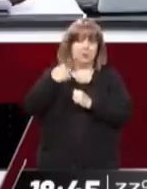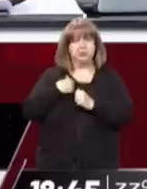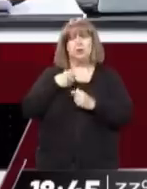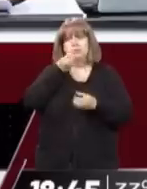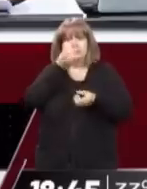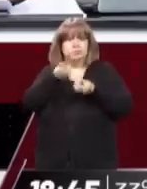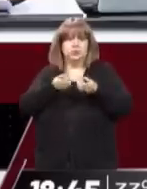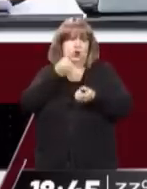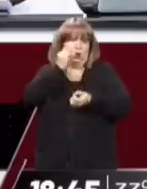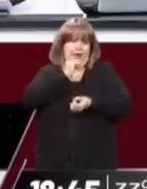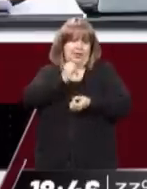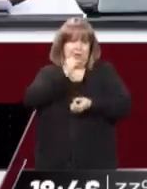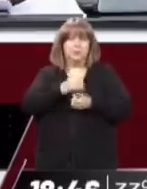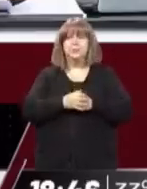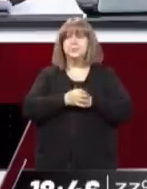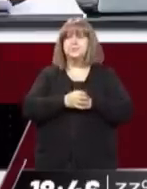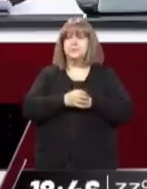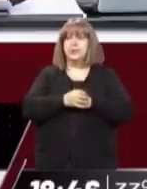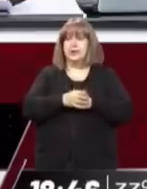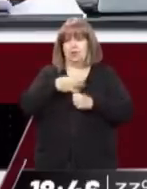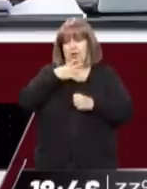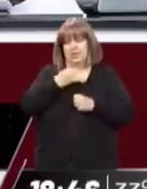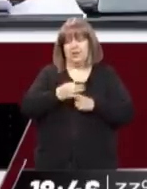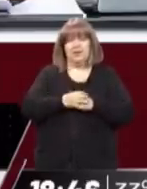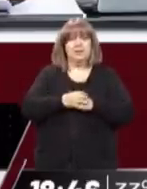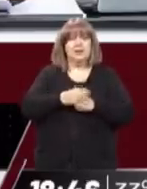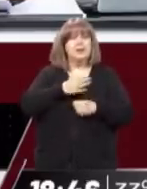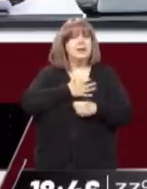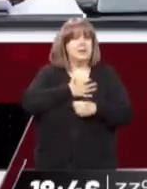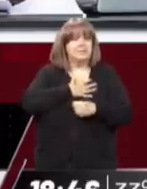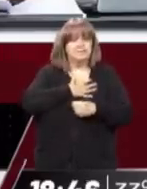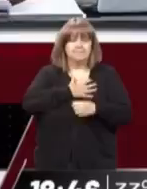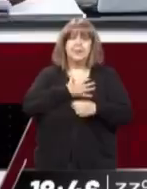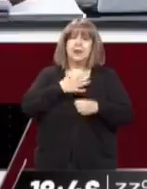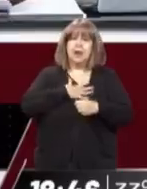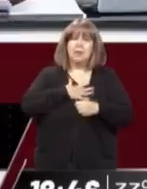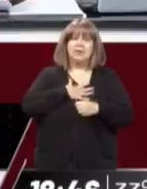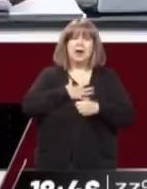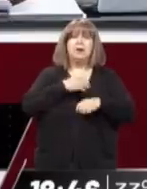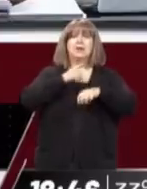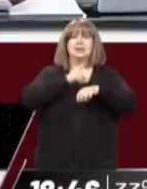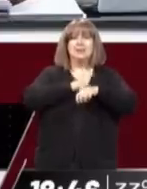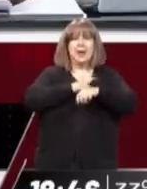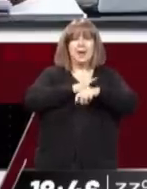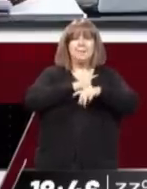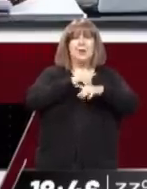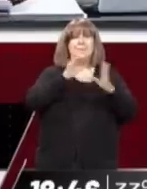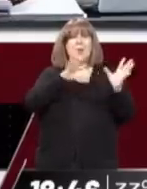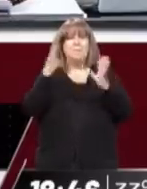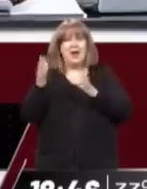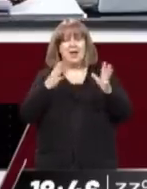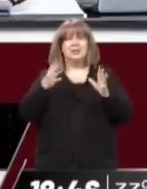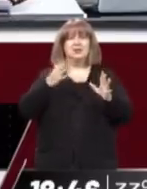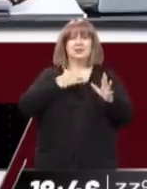todo el cuadro. Realmente, qué lamentable estamos, qué tiempos lamentables, ¿no? Con todo este